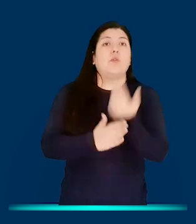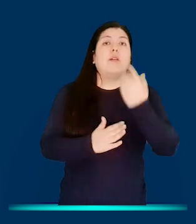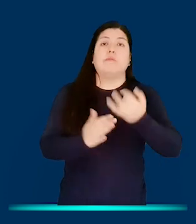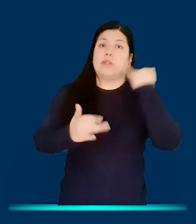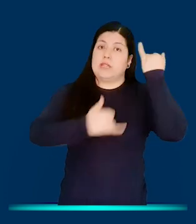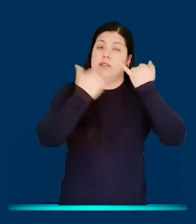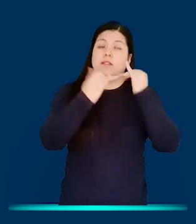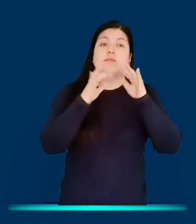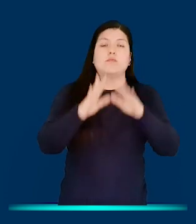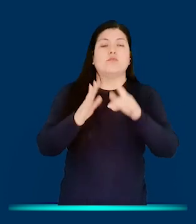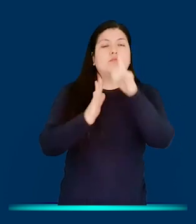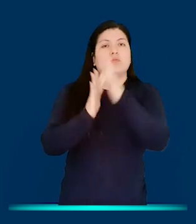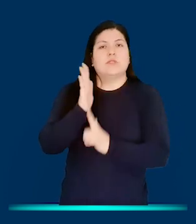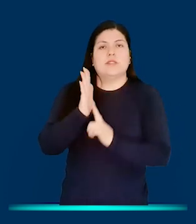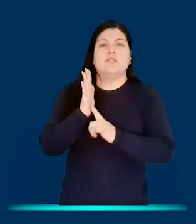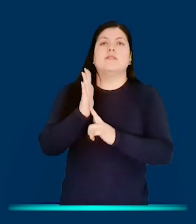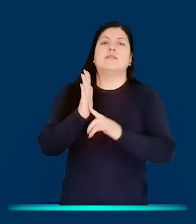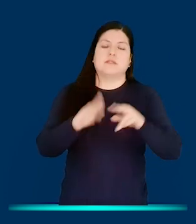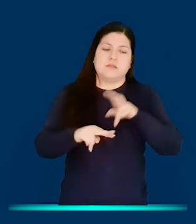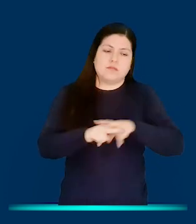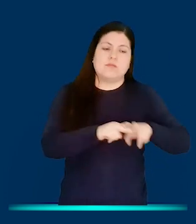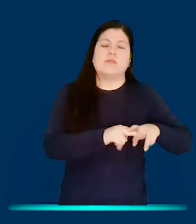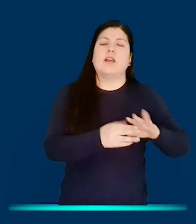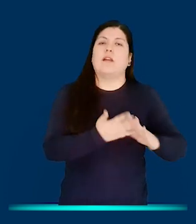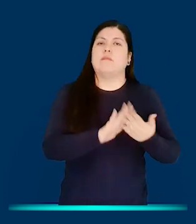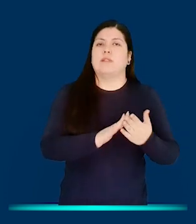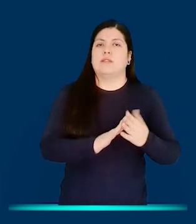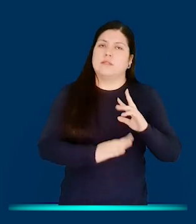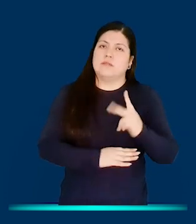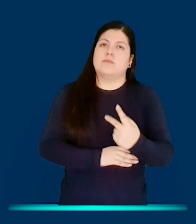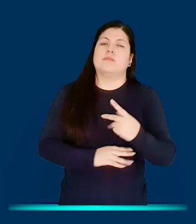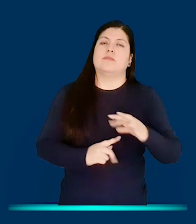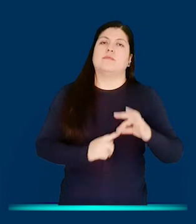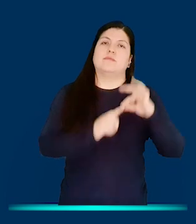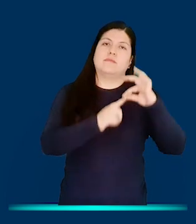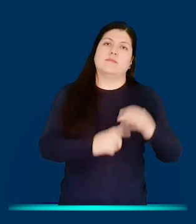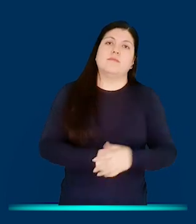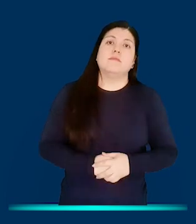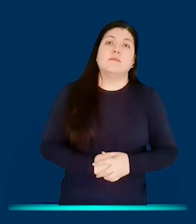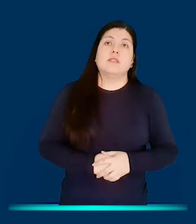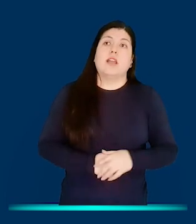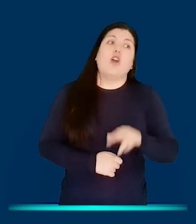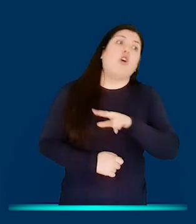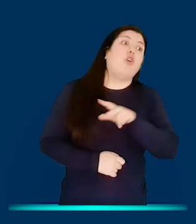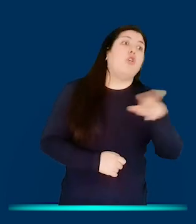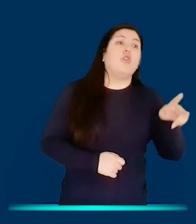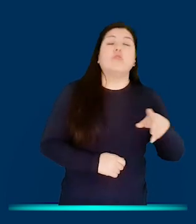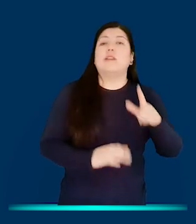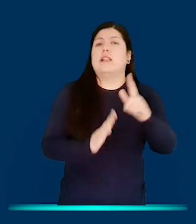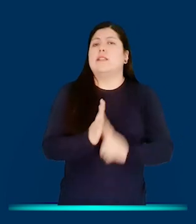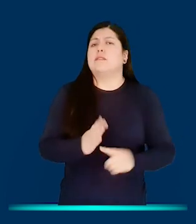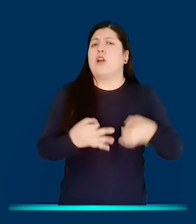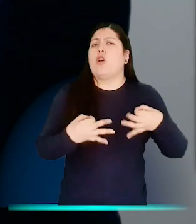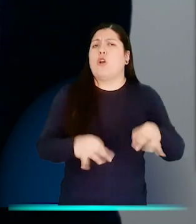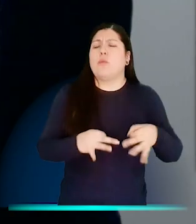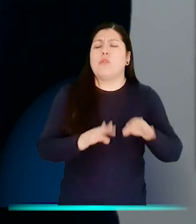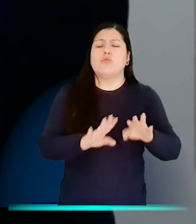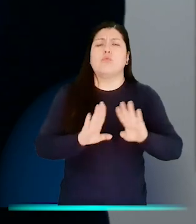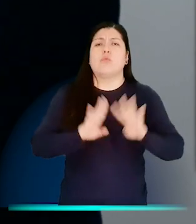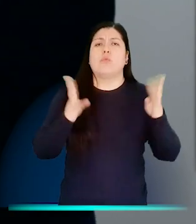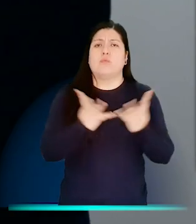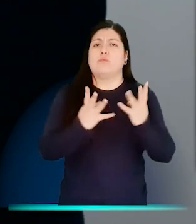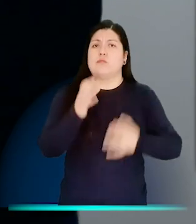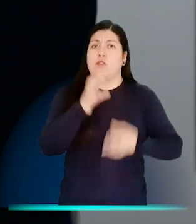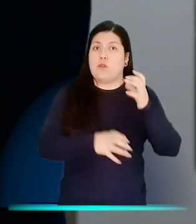esta es una de las grandes novedades que tienen estas listas de las circunscripciones transitorias especiales de paz. Y para el resto de listas,